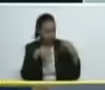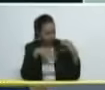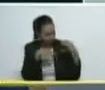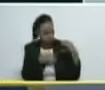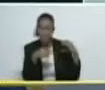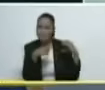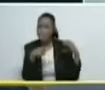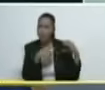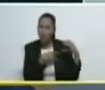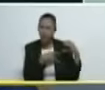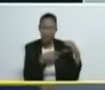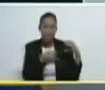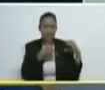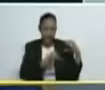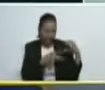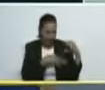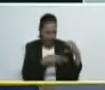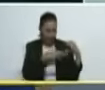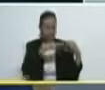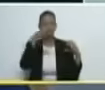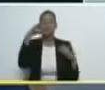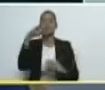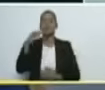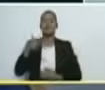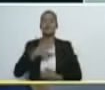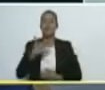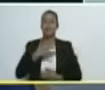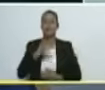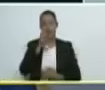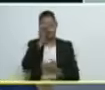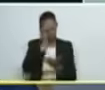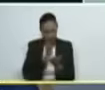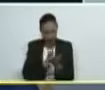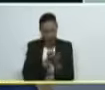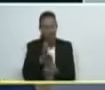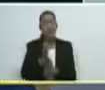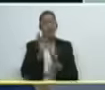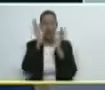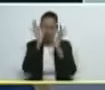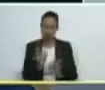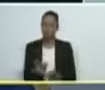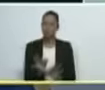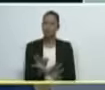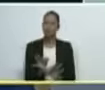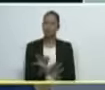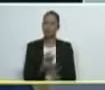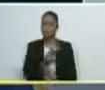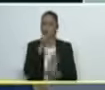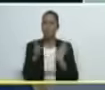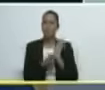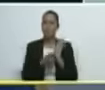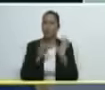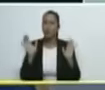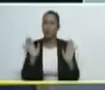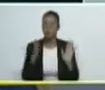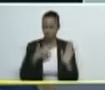en mi corazón para un sentimiento: la lealtad absoluta, a costa de la vida, si fuese necesario.